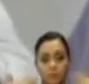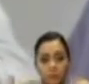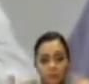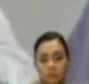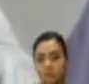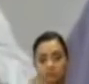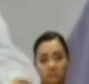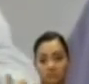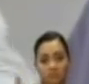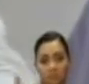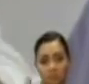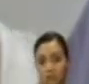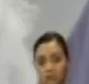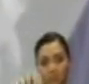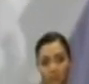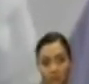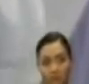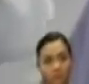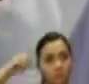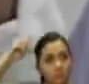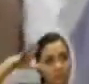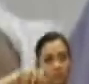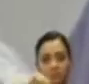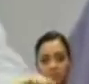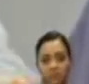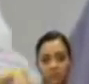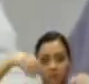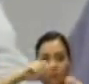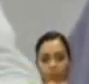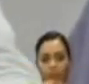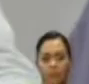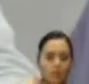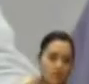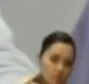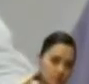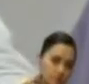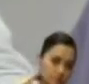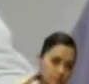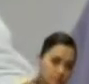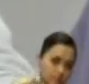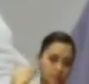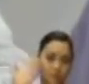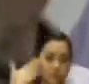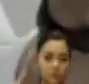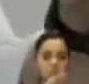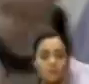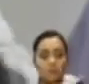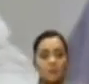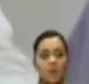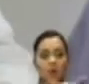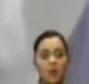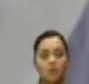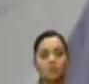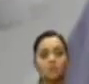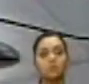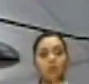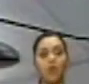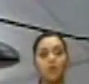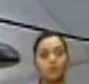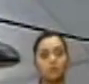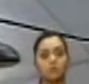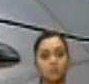de todo, pero de todo. No sé si estuvieron conmigo en el malecón del Salado, fue el sector de la